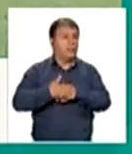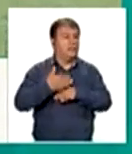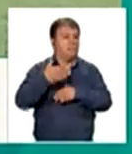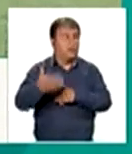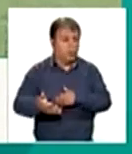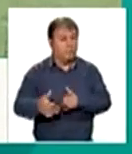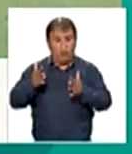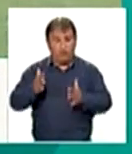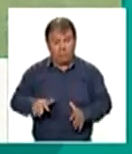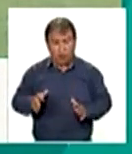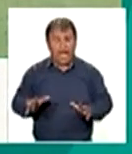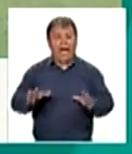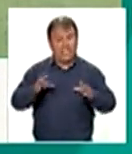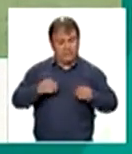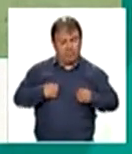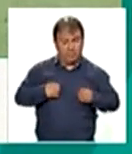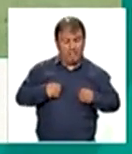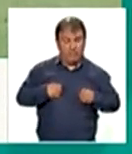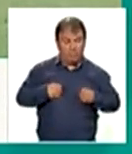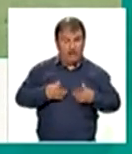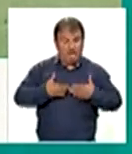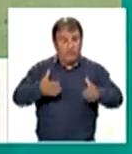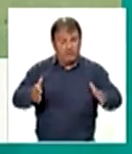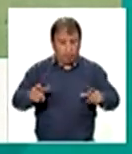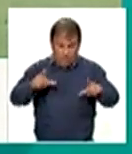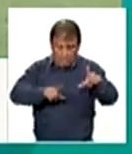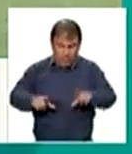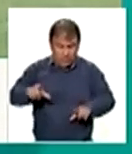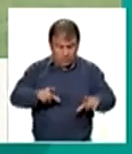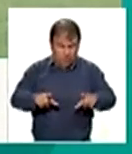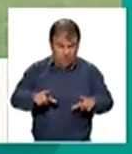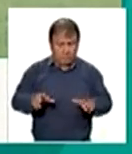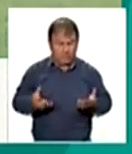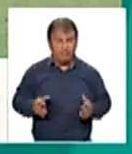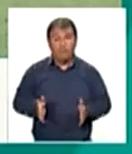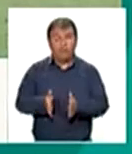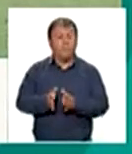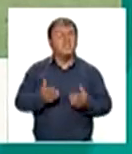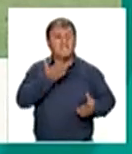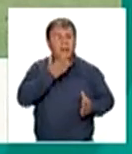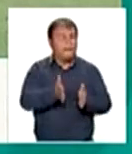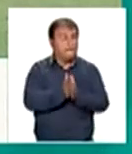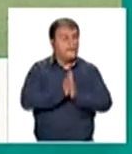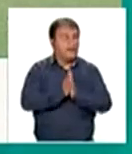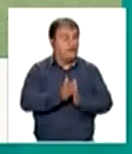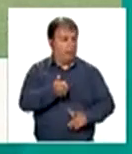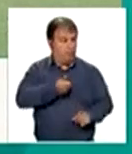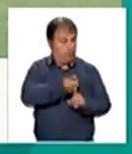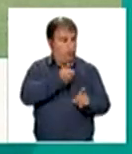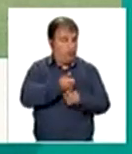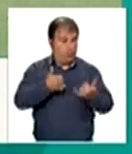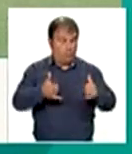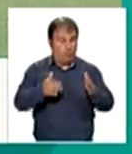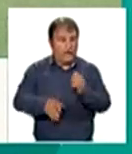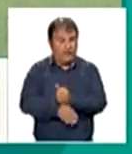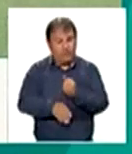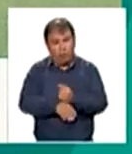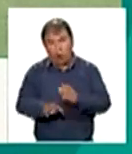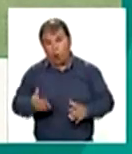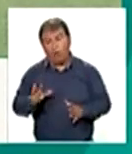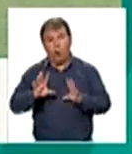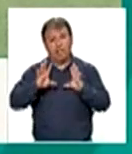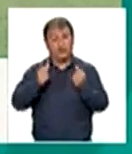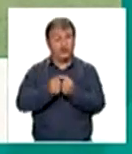el jugador aceptado a la apertura justamente del laboratorio, sea por pedido del propio jugador, sea por pedido de la WADA o la AMA, que es la Asociación